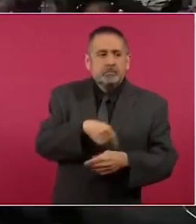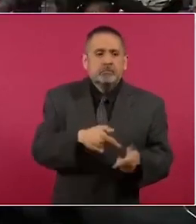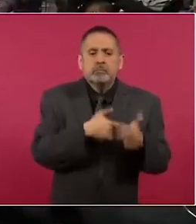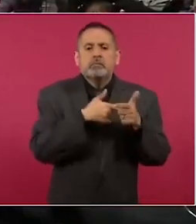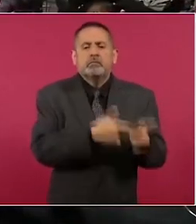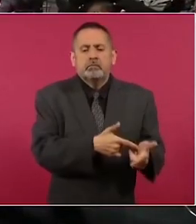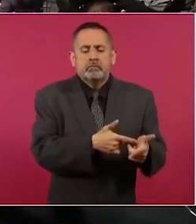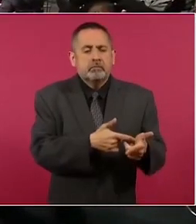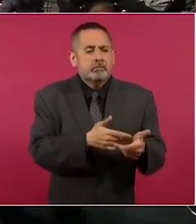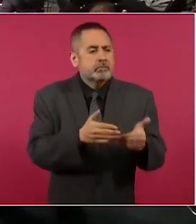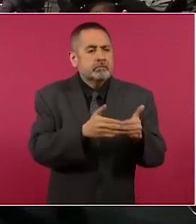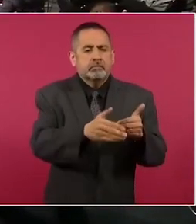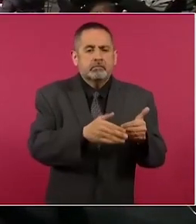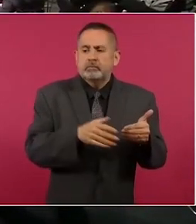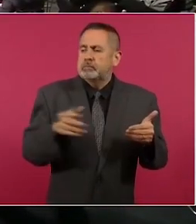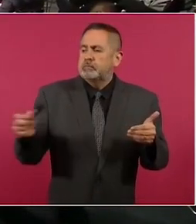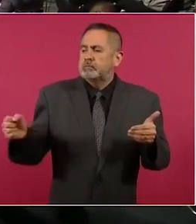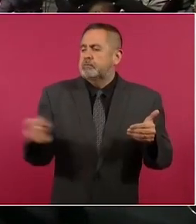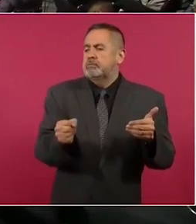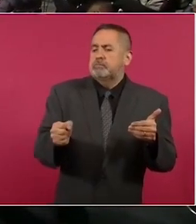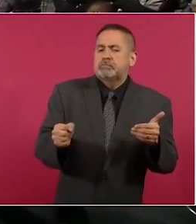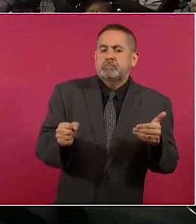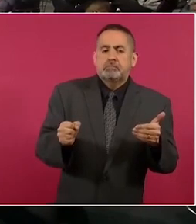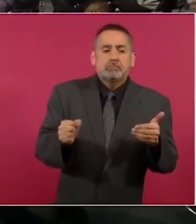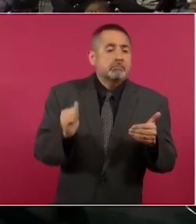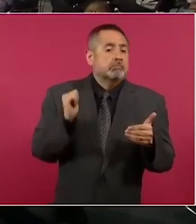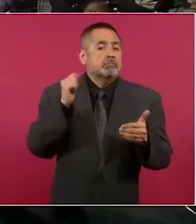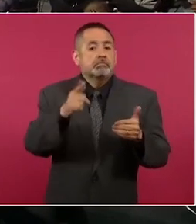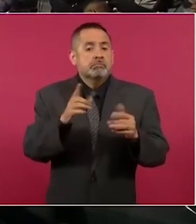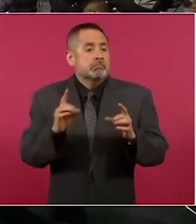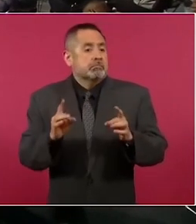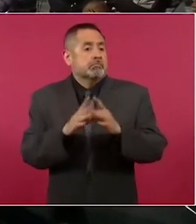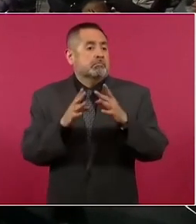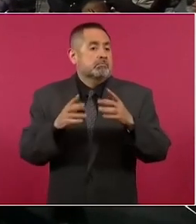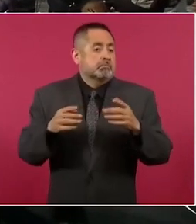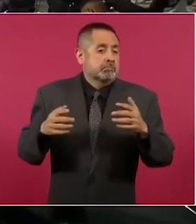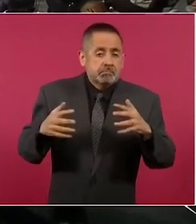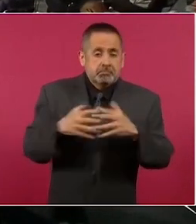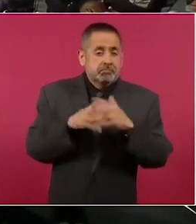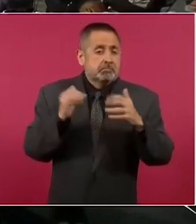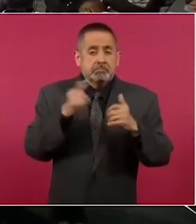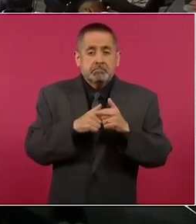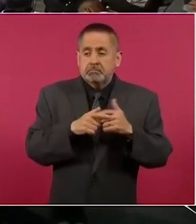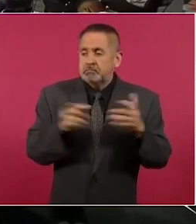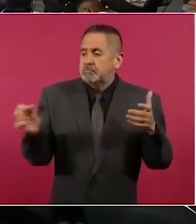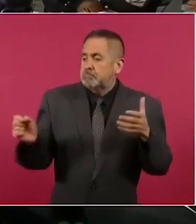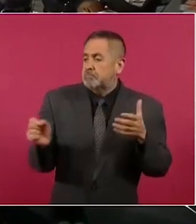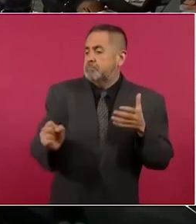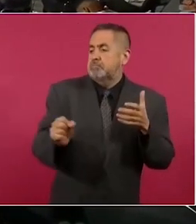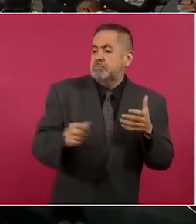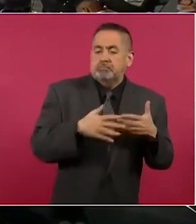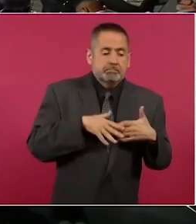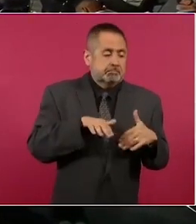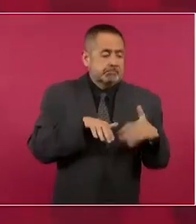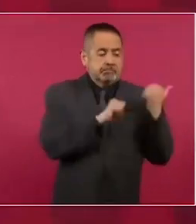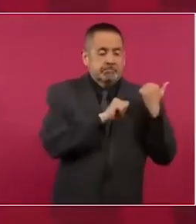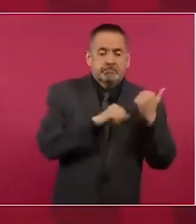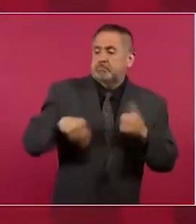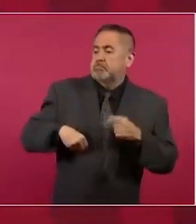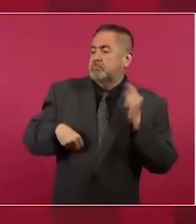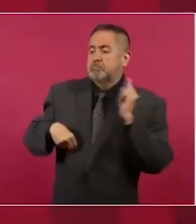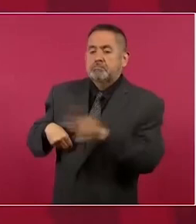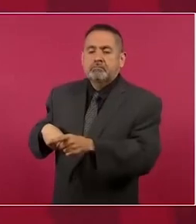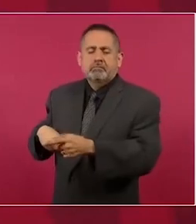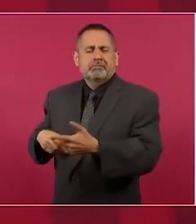poner por delante a la gente cuando haya una acción de la Guardia Nacional